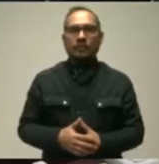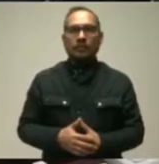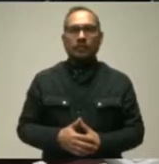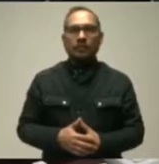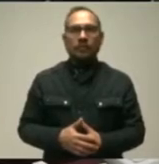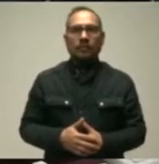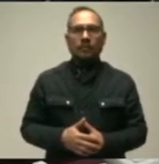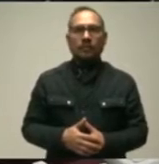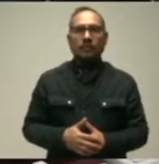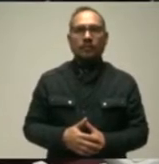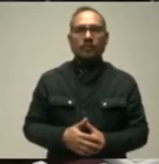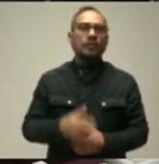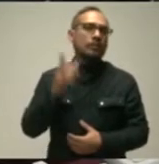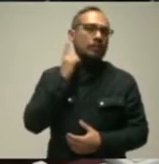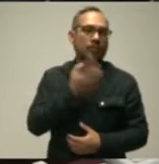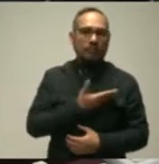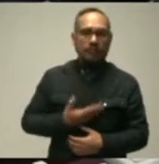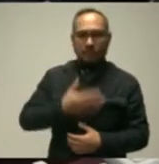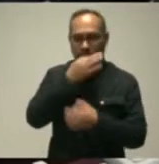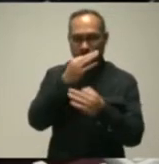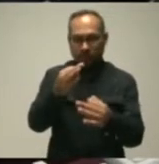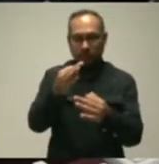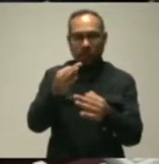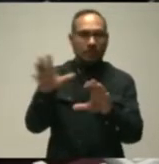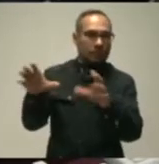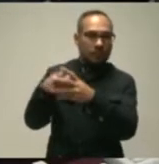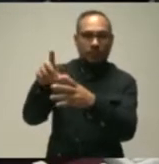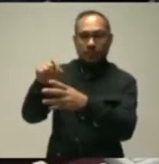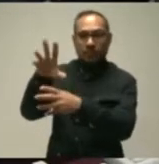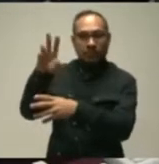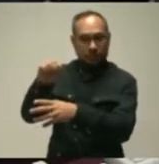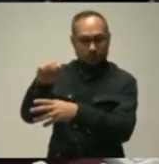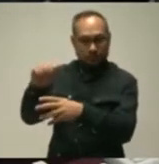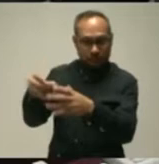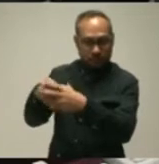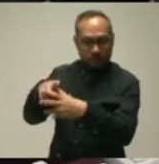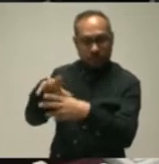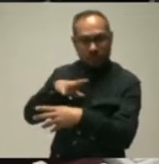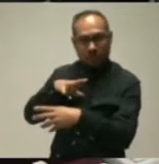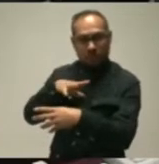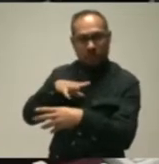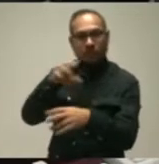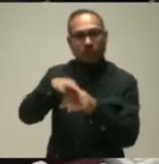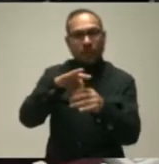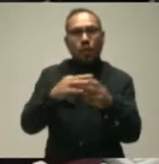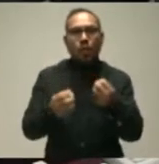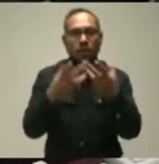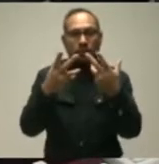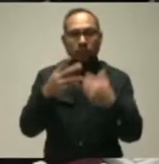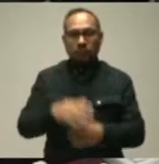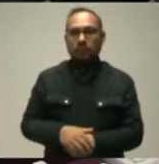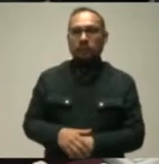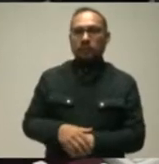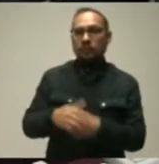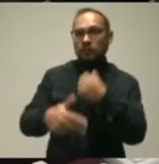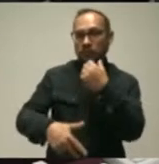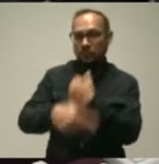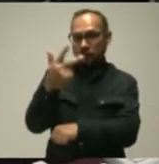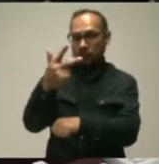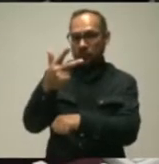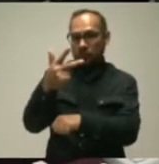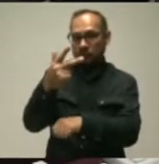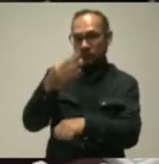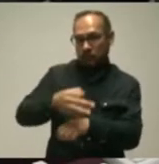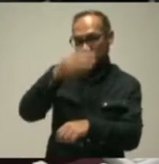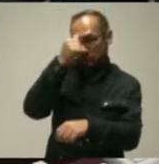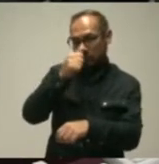informa usted diputada presidenta que de 29 diputados y diputadas presentes se tienen la siguiente votación 13 votos a favor